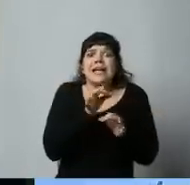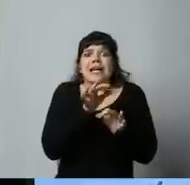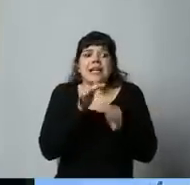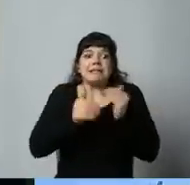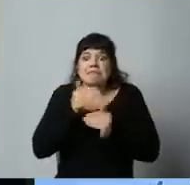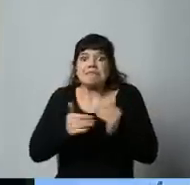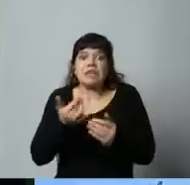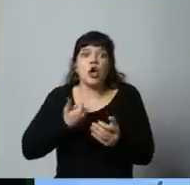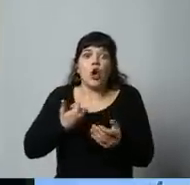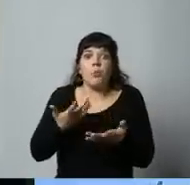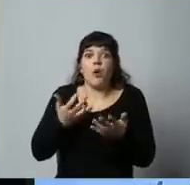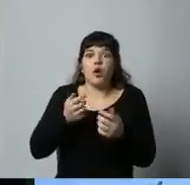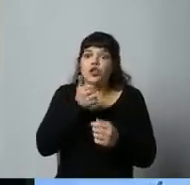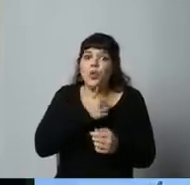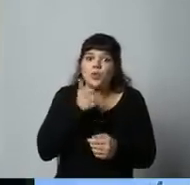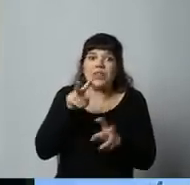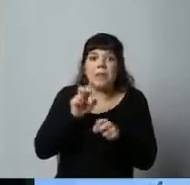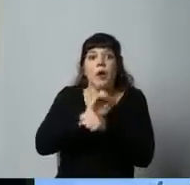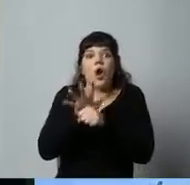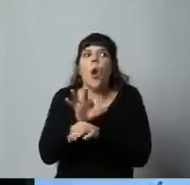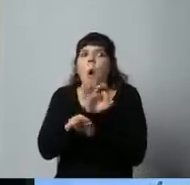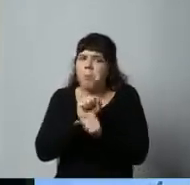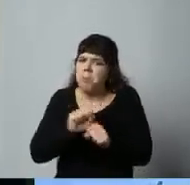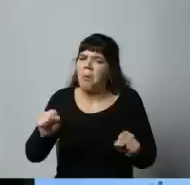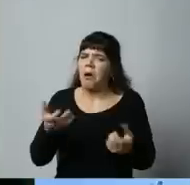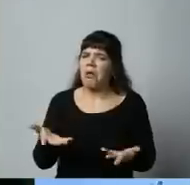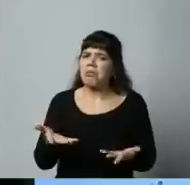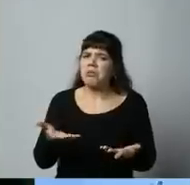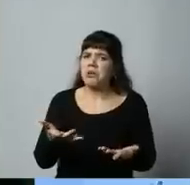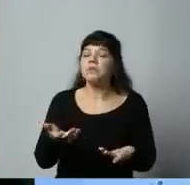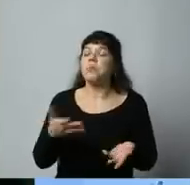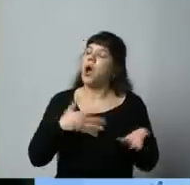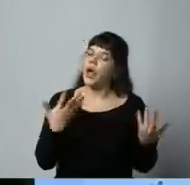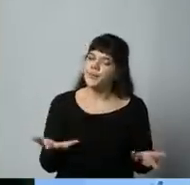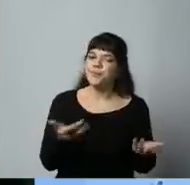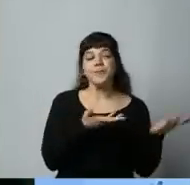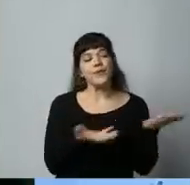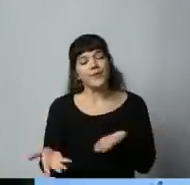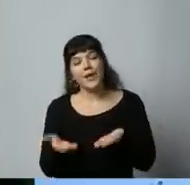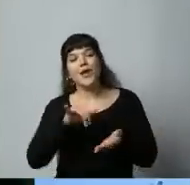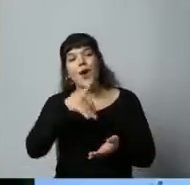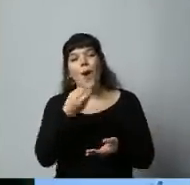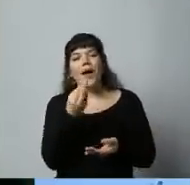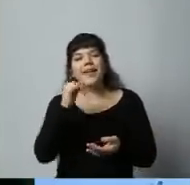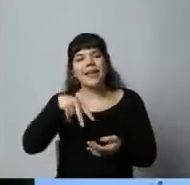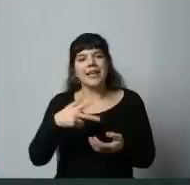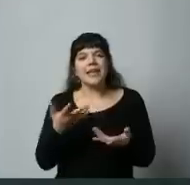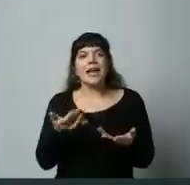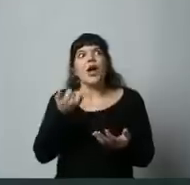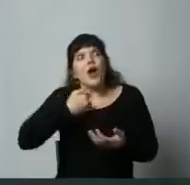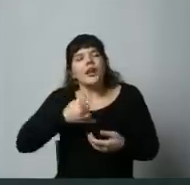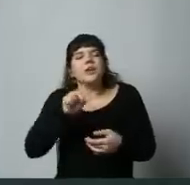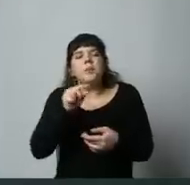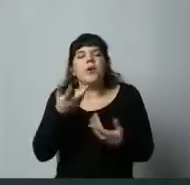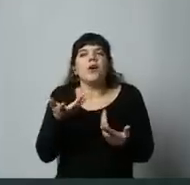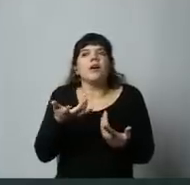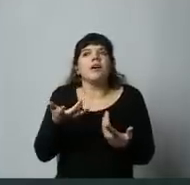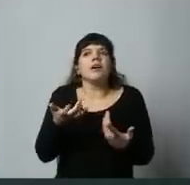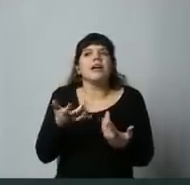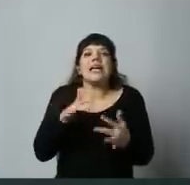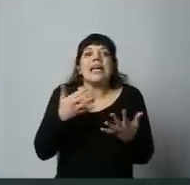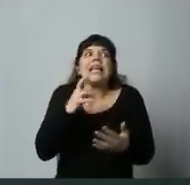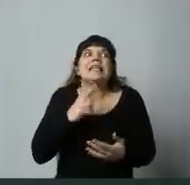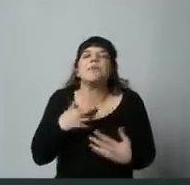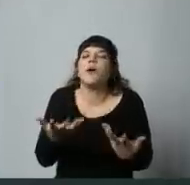un poco la crisis sobrevenida bienvenido Joaquín contanos un poquito Cómo se responde esta pregunta qué tenés